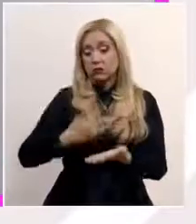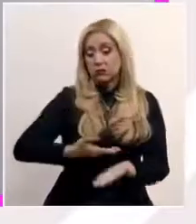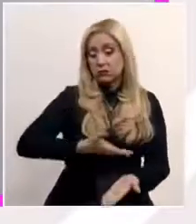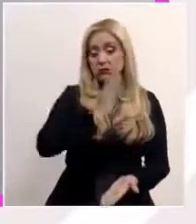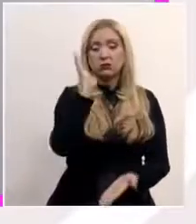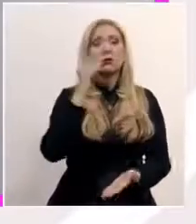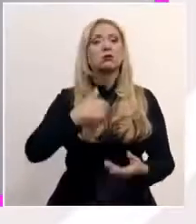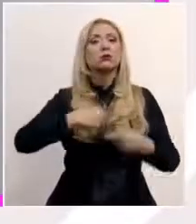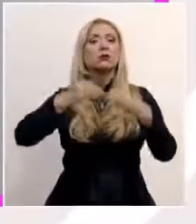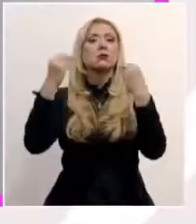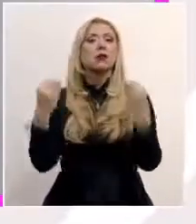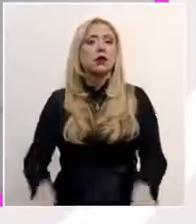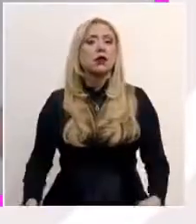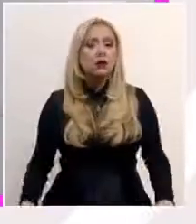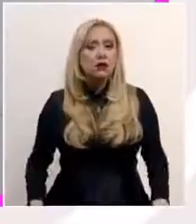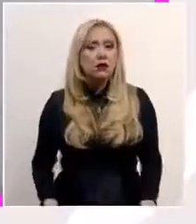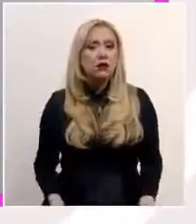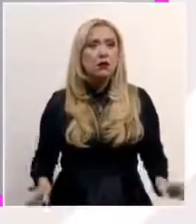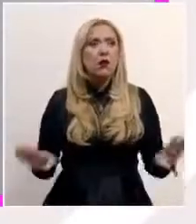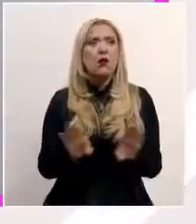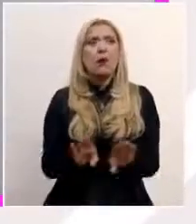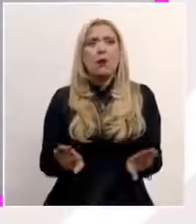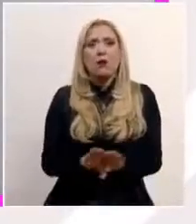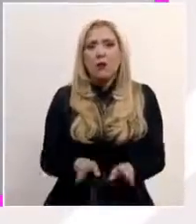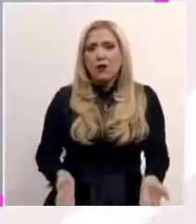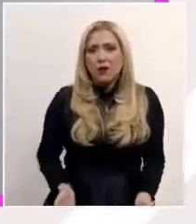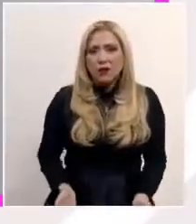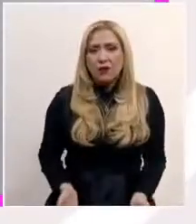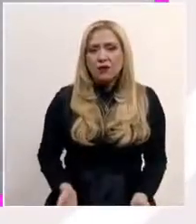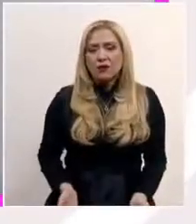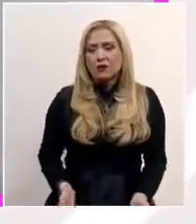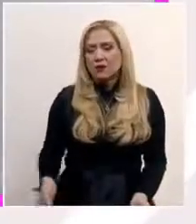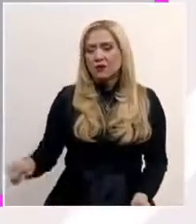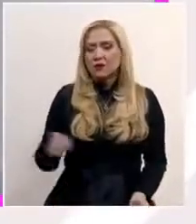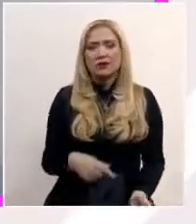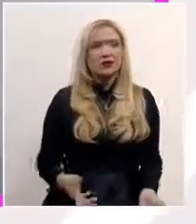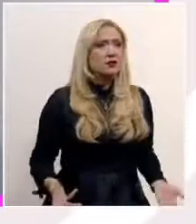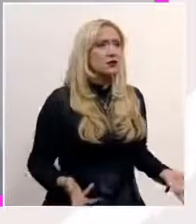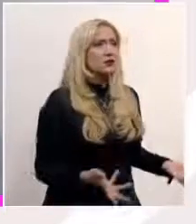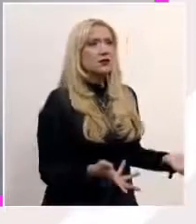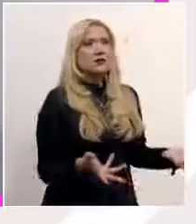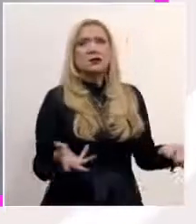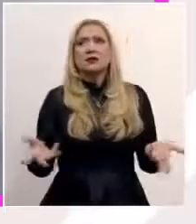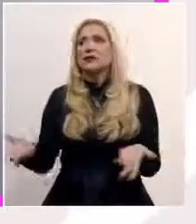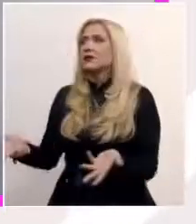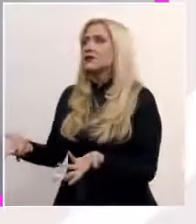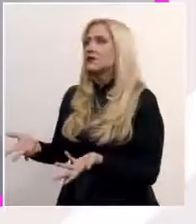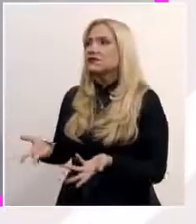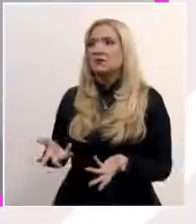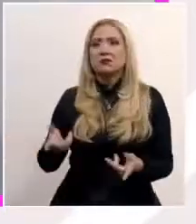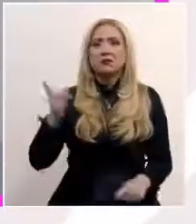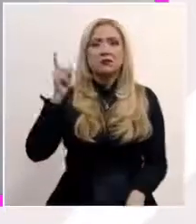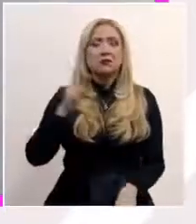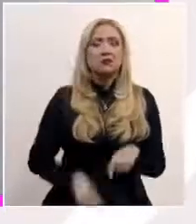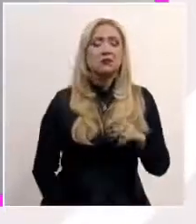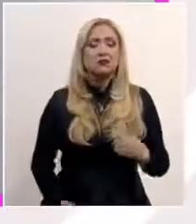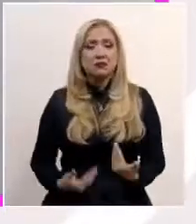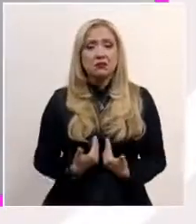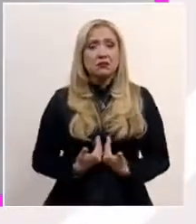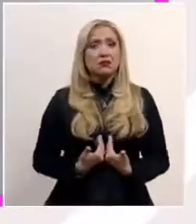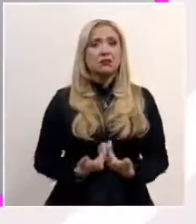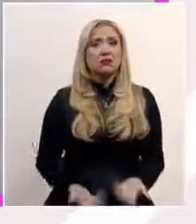empezar a trabajar en formas en las que ellas no queden, digamos, fuera del acceso a servicios médicos, creo